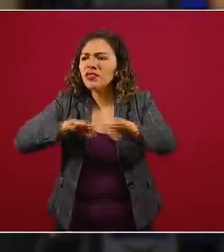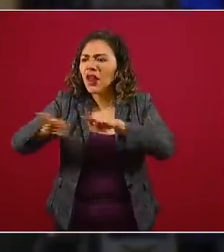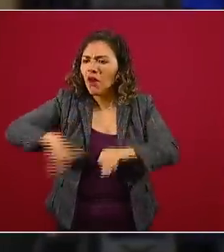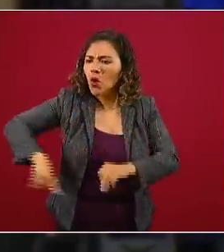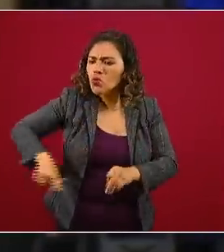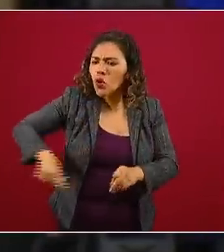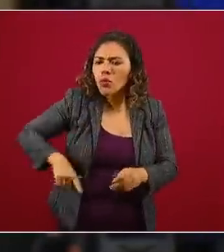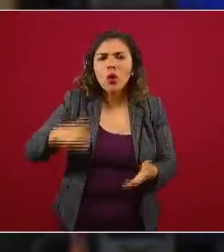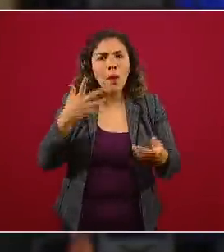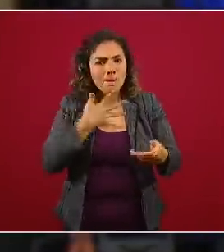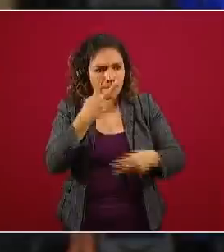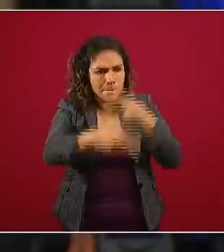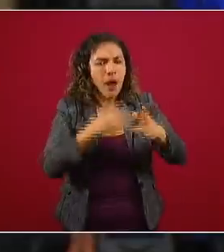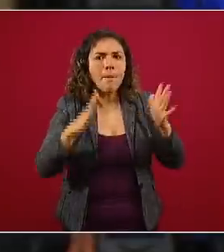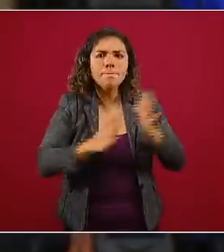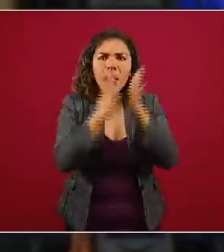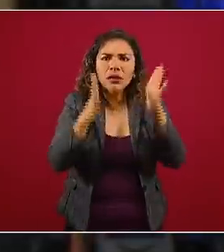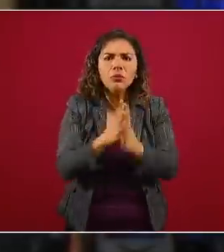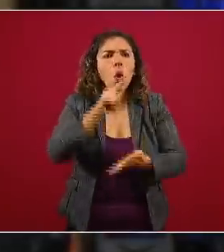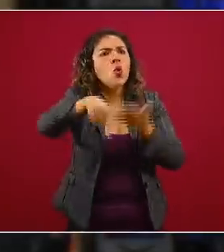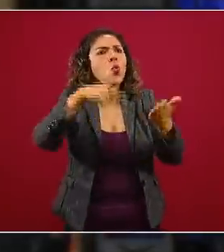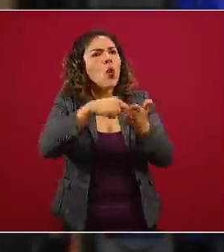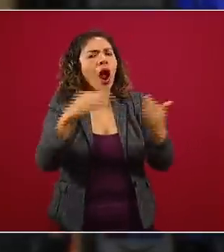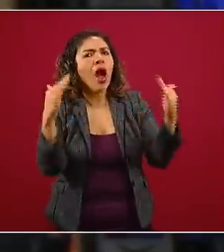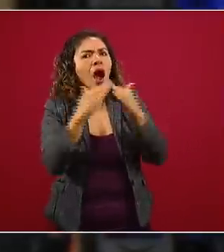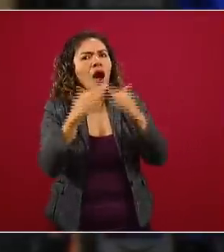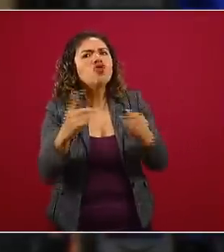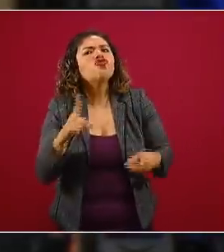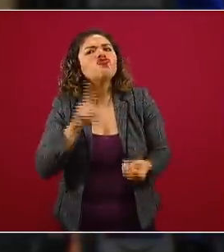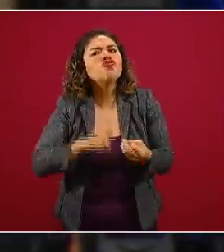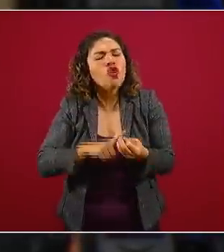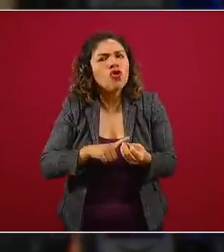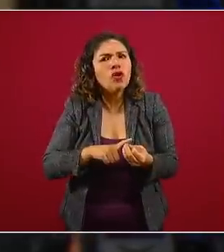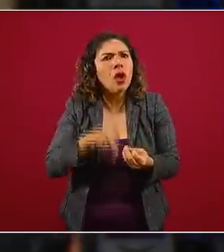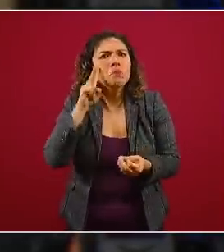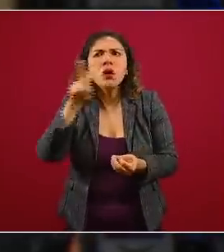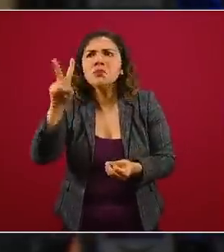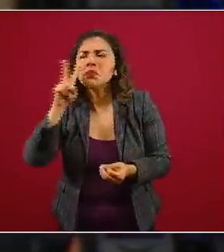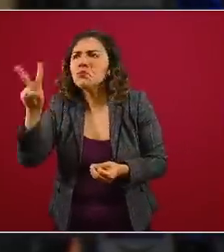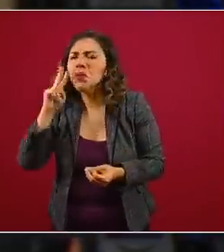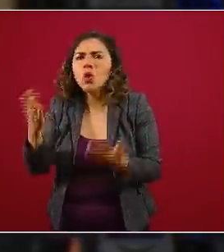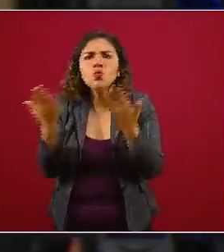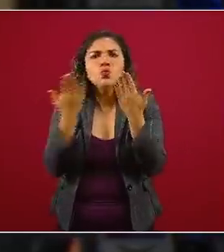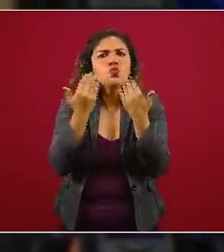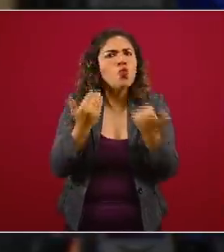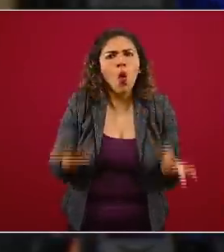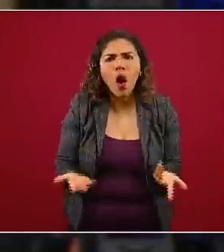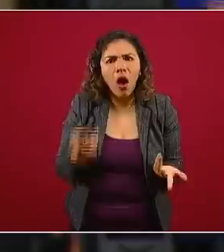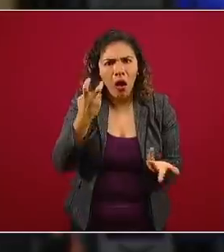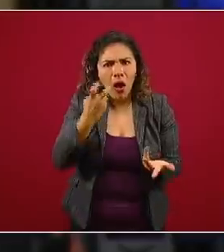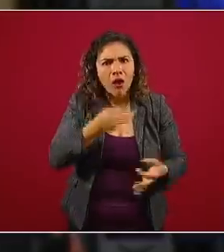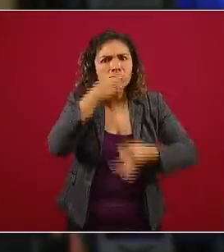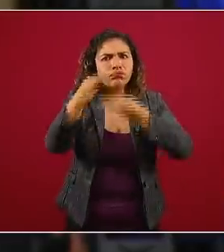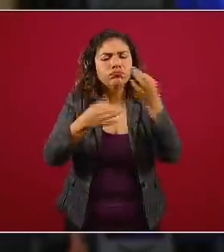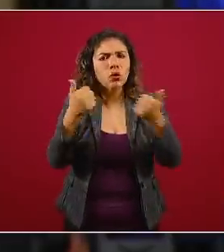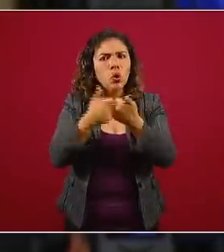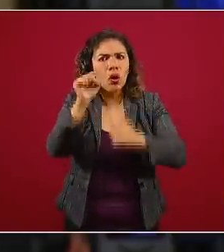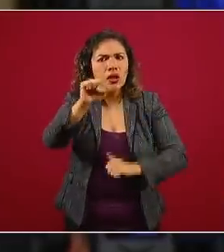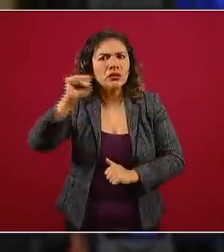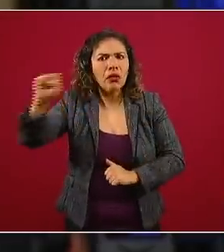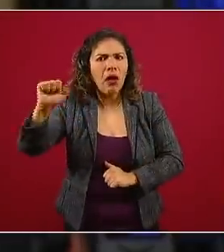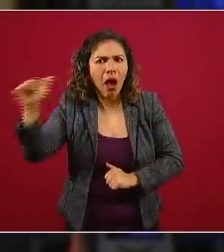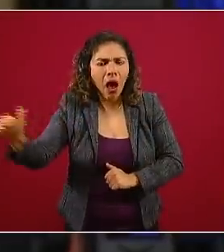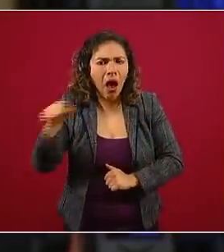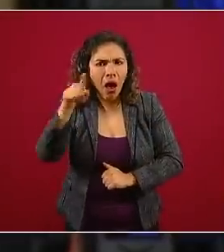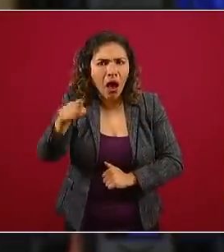domicilios no hay ningún centro nacional nueva vida que se haya construido de acuerdo al documento que se emitió por las que te de salud